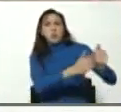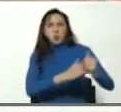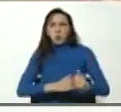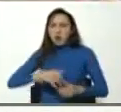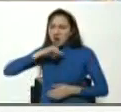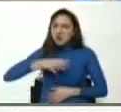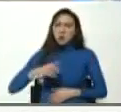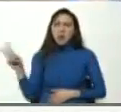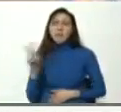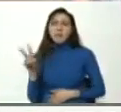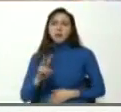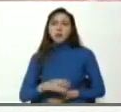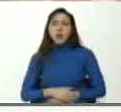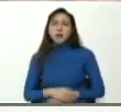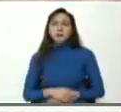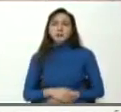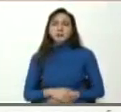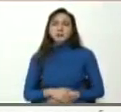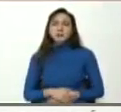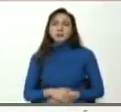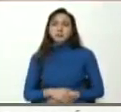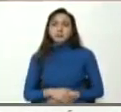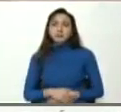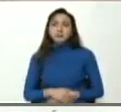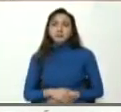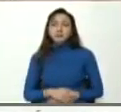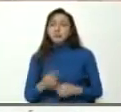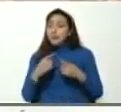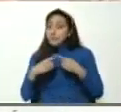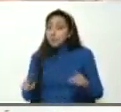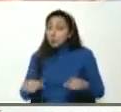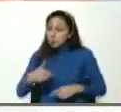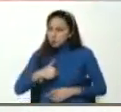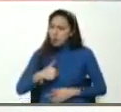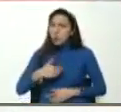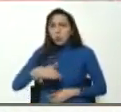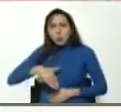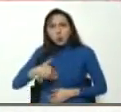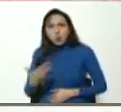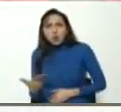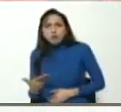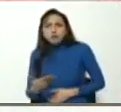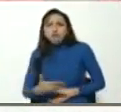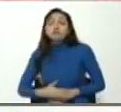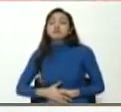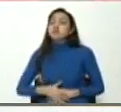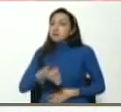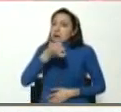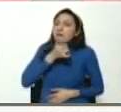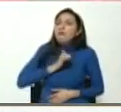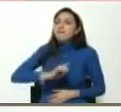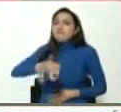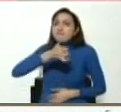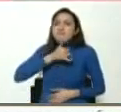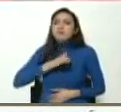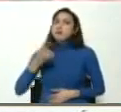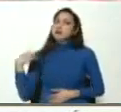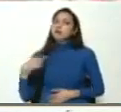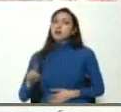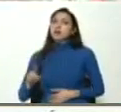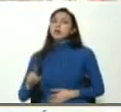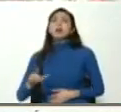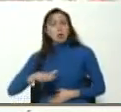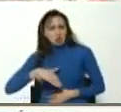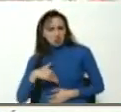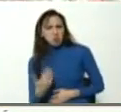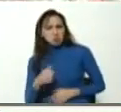de venezuela pero si yo he podido aguantar la mecha he podido